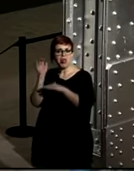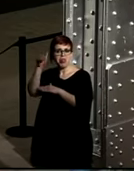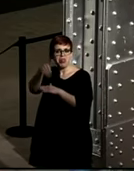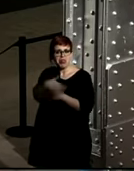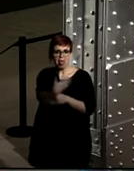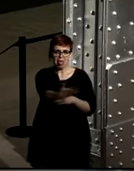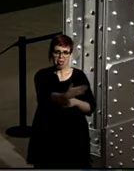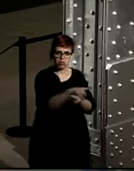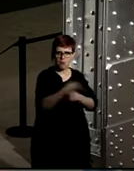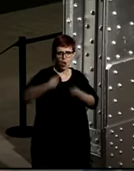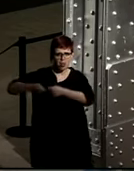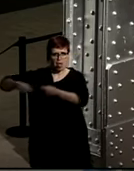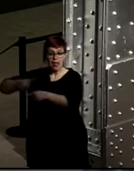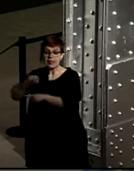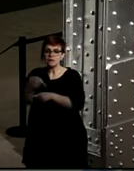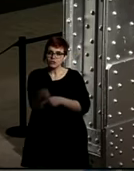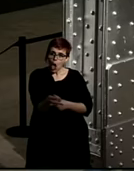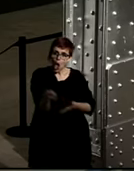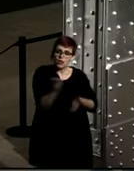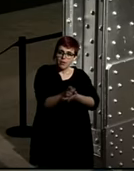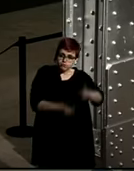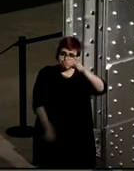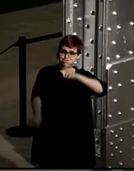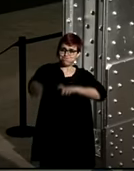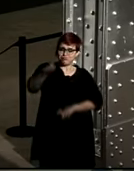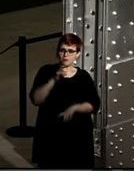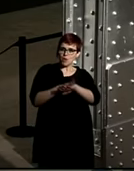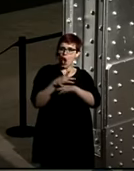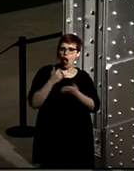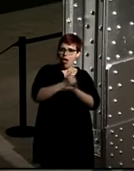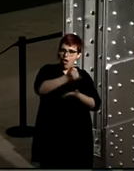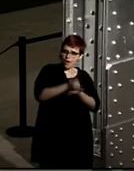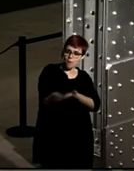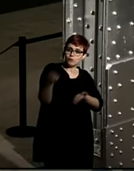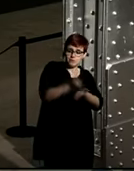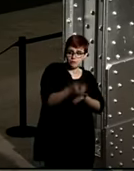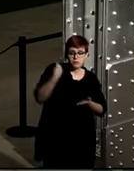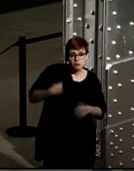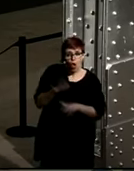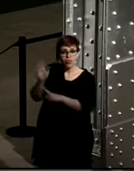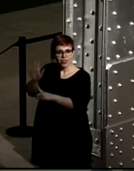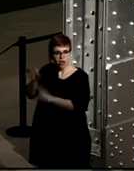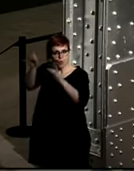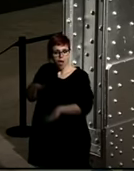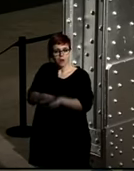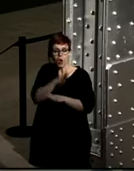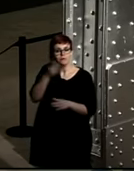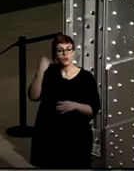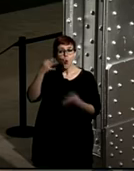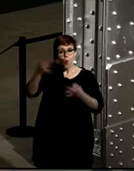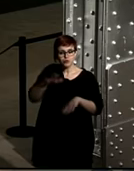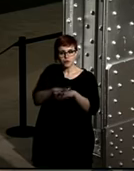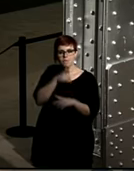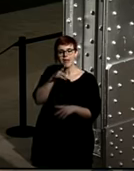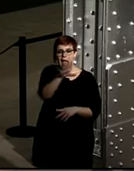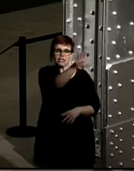hay otra vez la evolución, porque al final todo el mundo va a querer ir al cine porque era lo que más te apetecía. El cine es un ritual, desde que se apaga la luz, desde que eliges